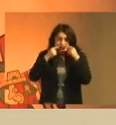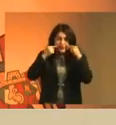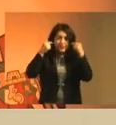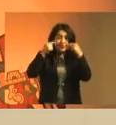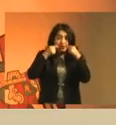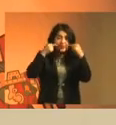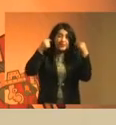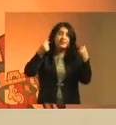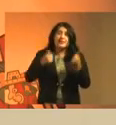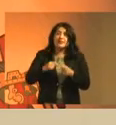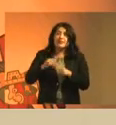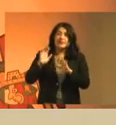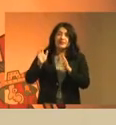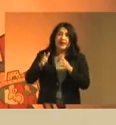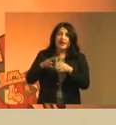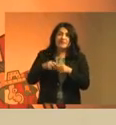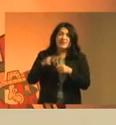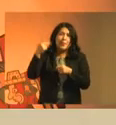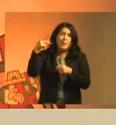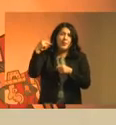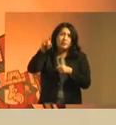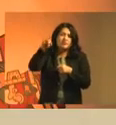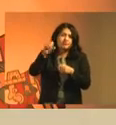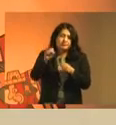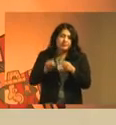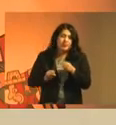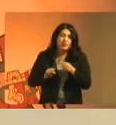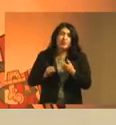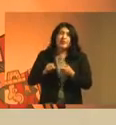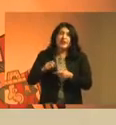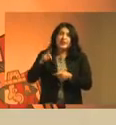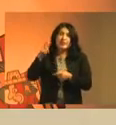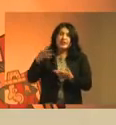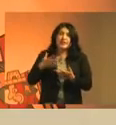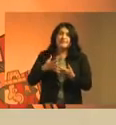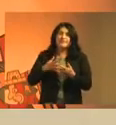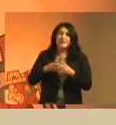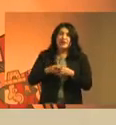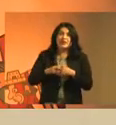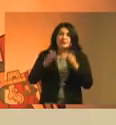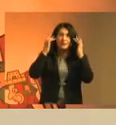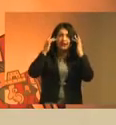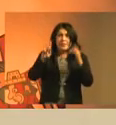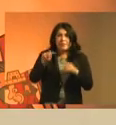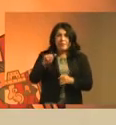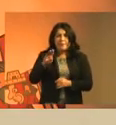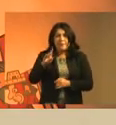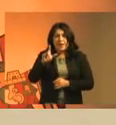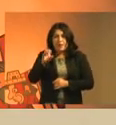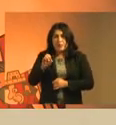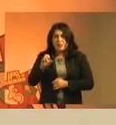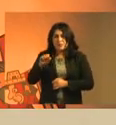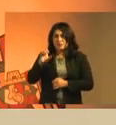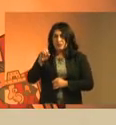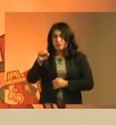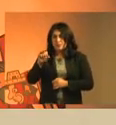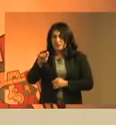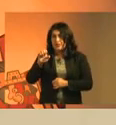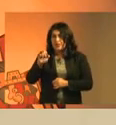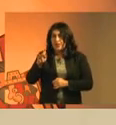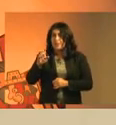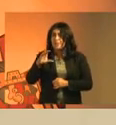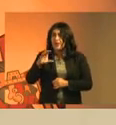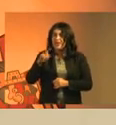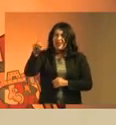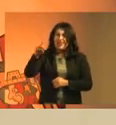precisamente por acá en los pueblos del sur precisamente en san pablo oztotepec y precisamente en la delegación